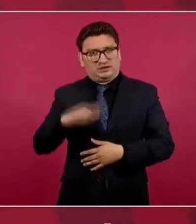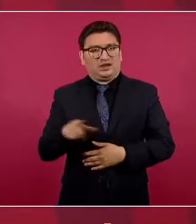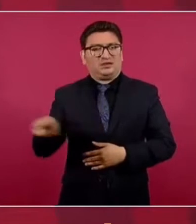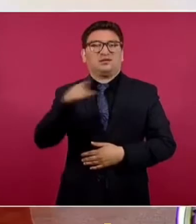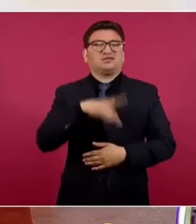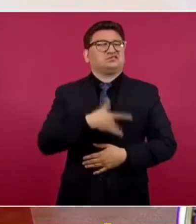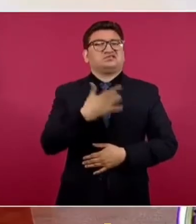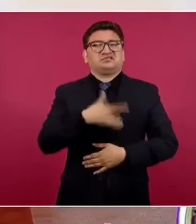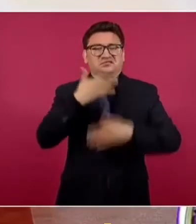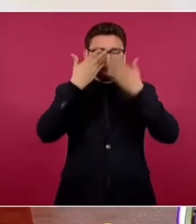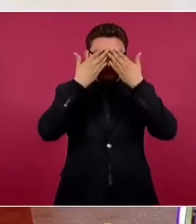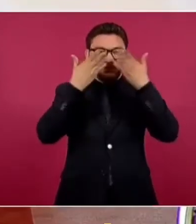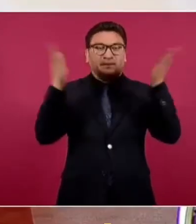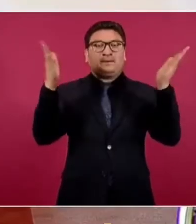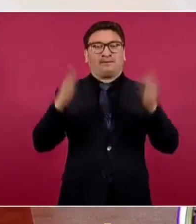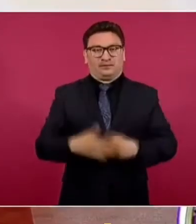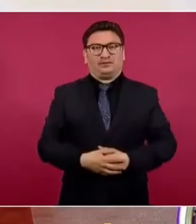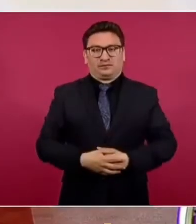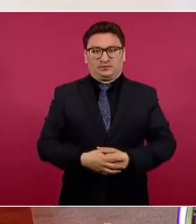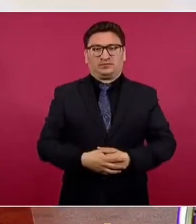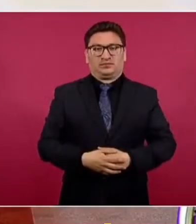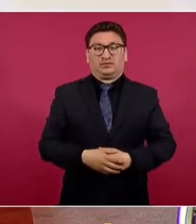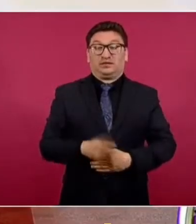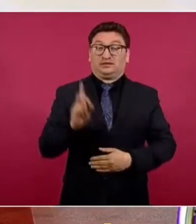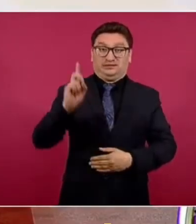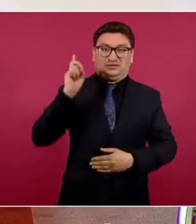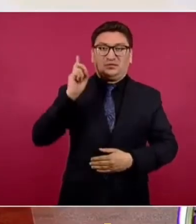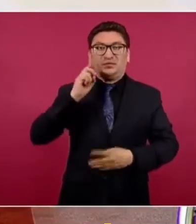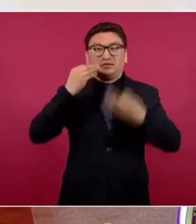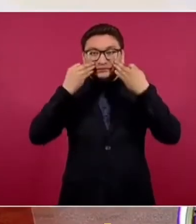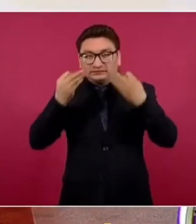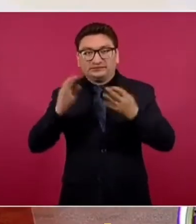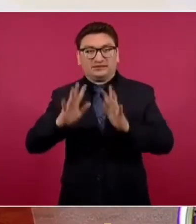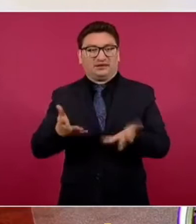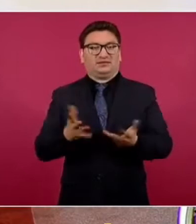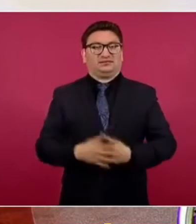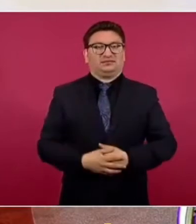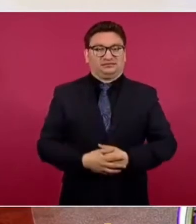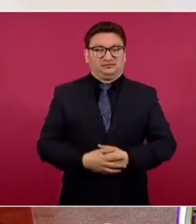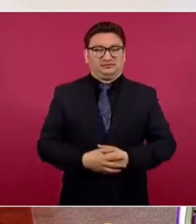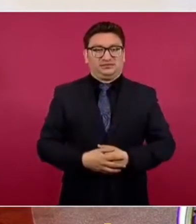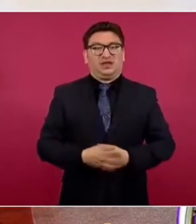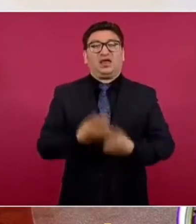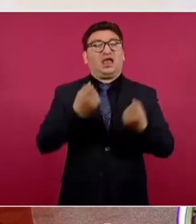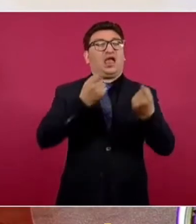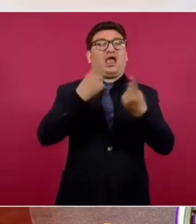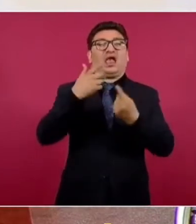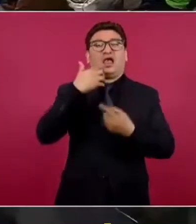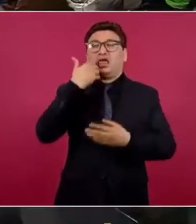muy consciente. Bueno, lo vimos el domingo. A pesar del boicot,